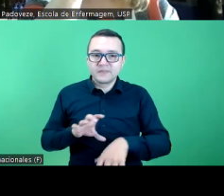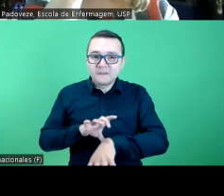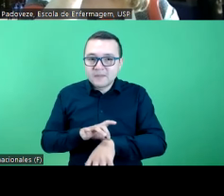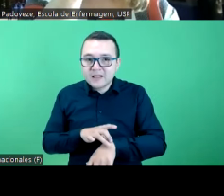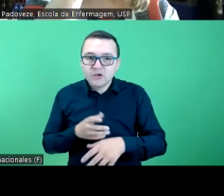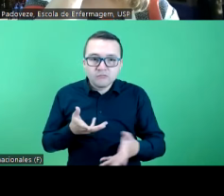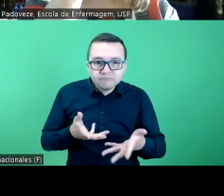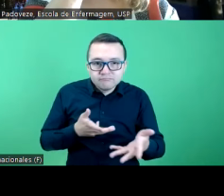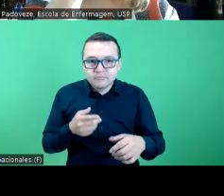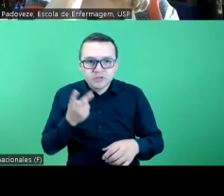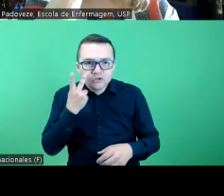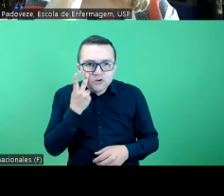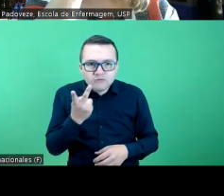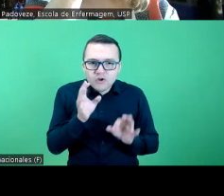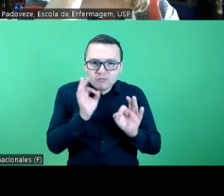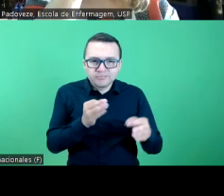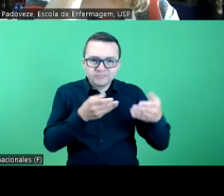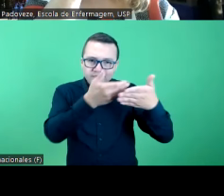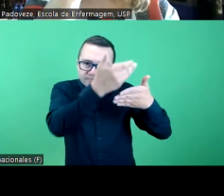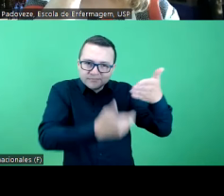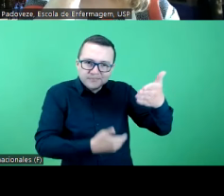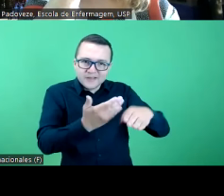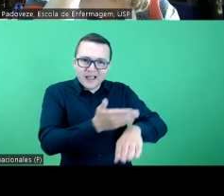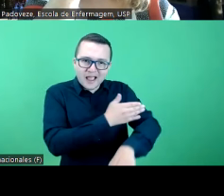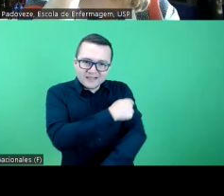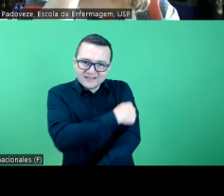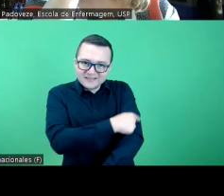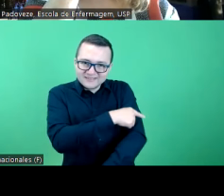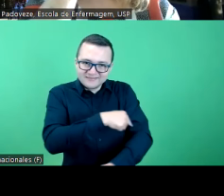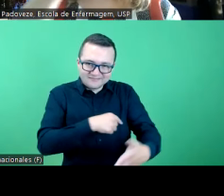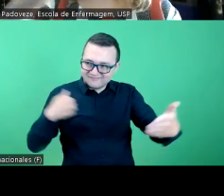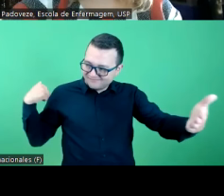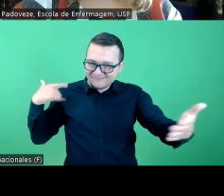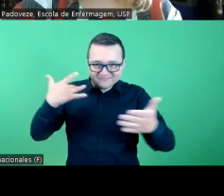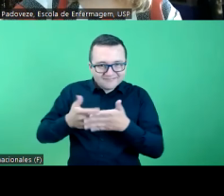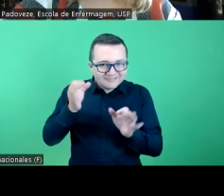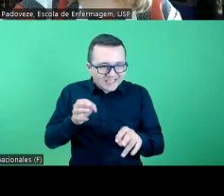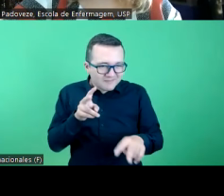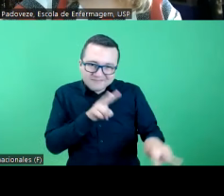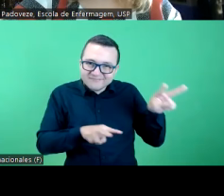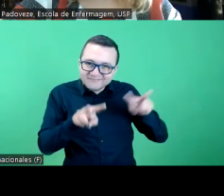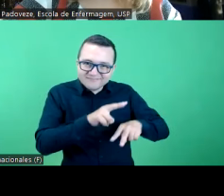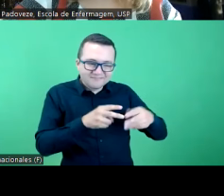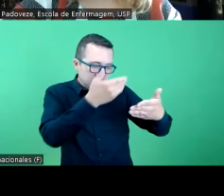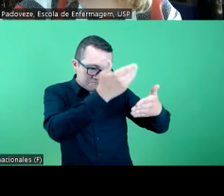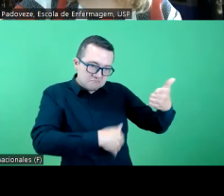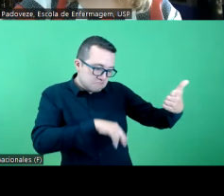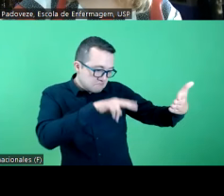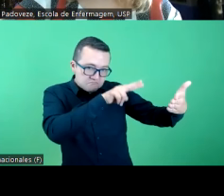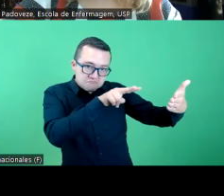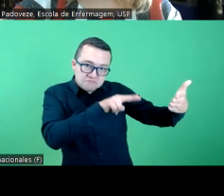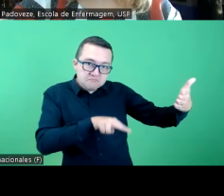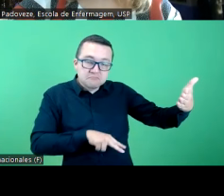la revisación clínica que hay que hacer en cada paciente y menos todavía su